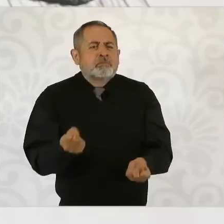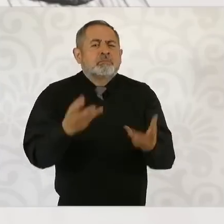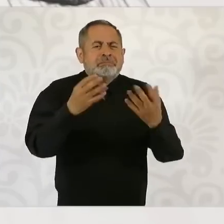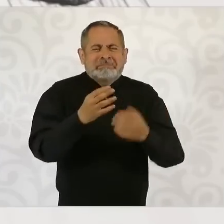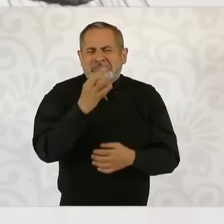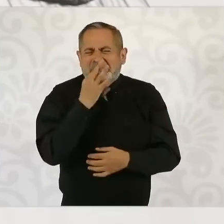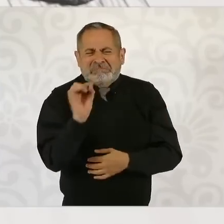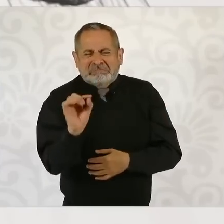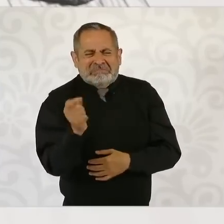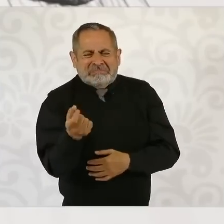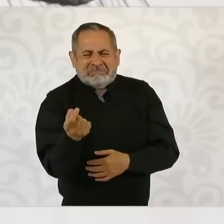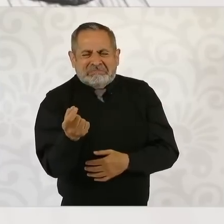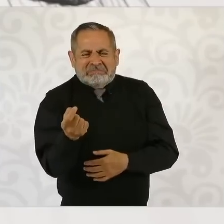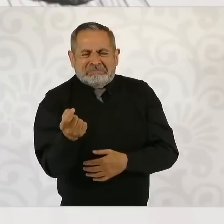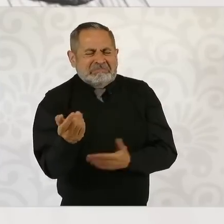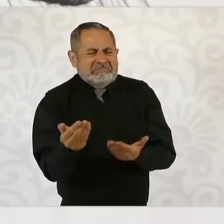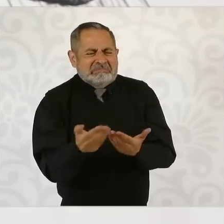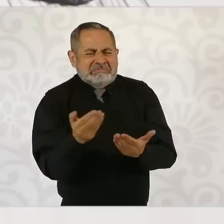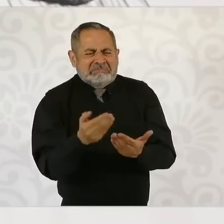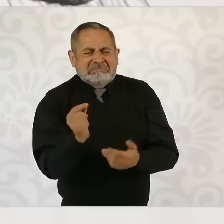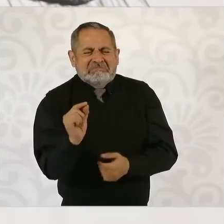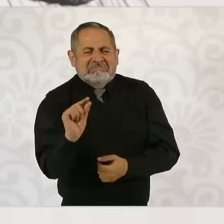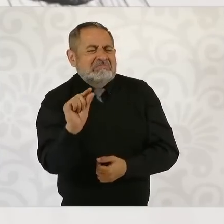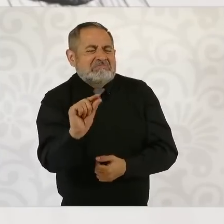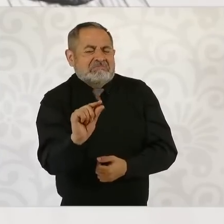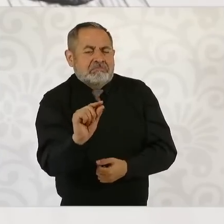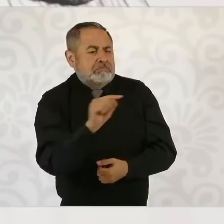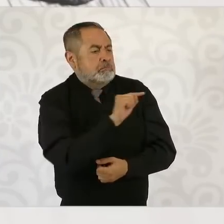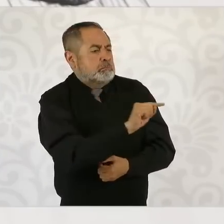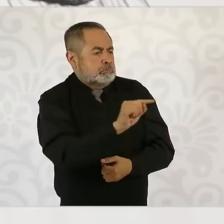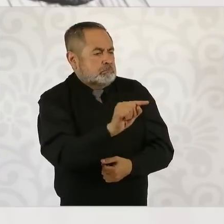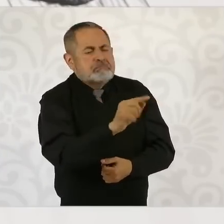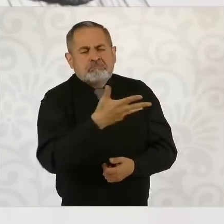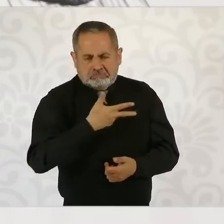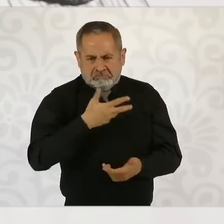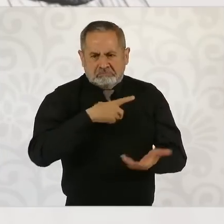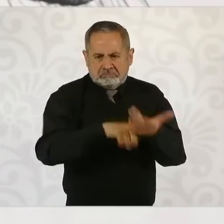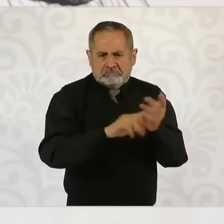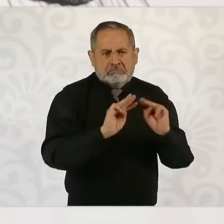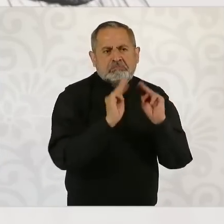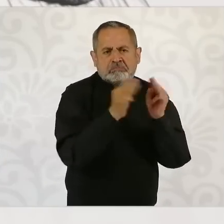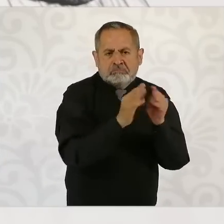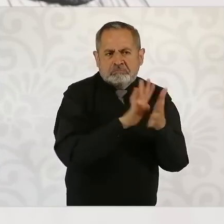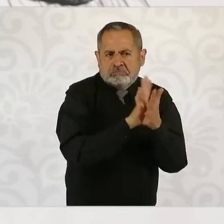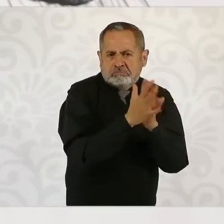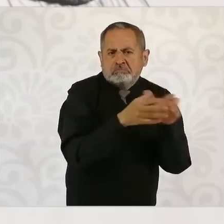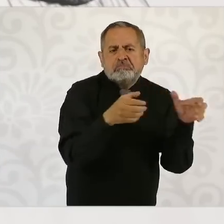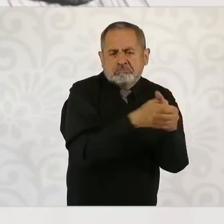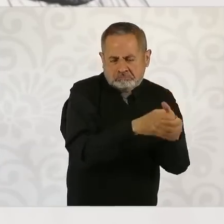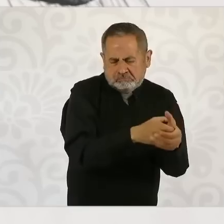mínimo, que pudieran estar vinculados con la delincuencia.